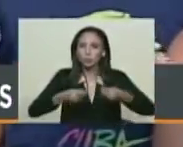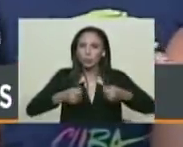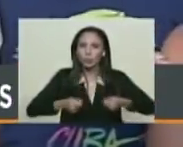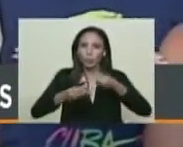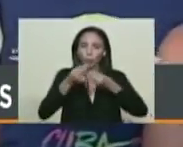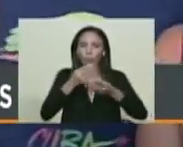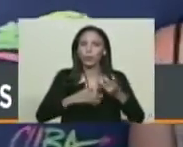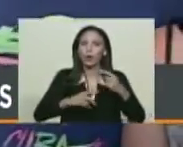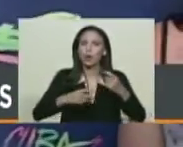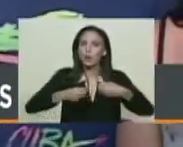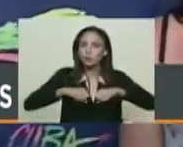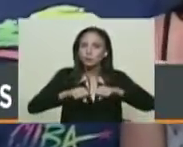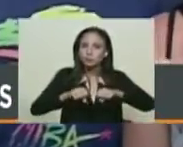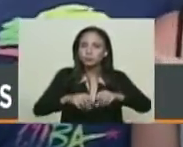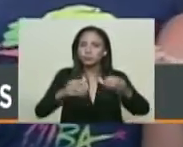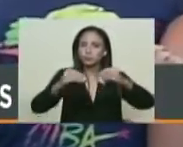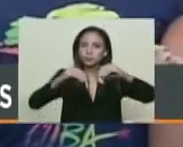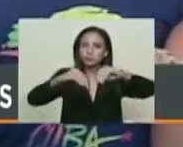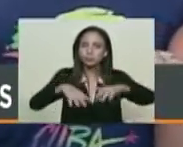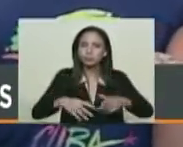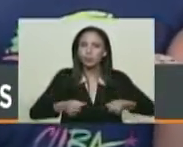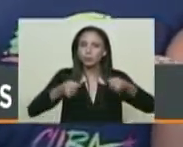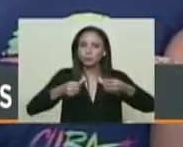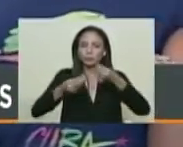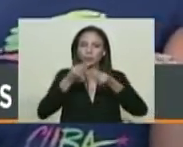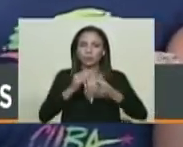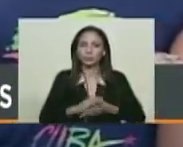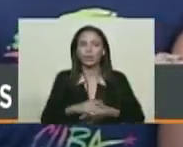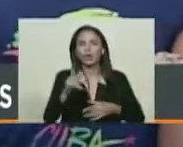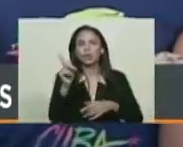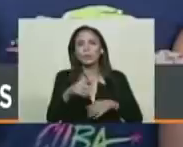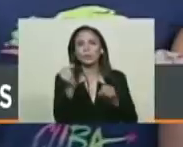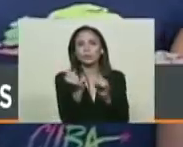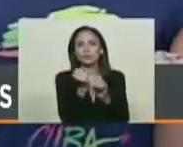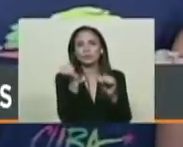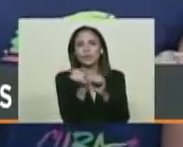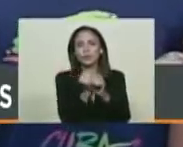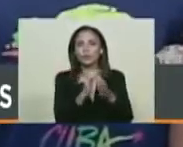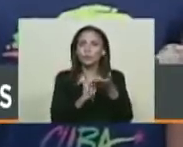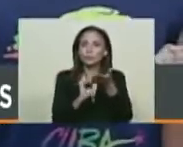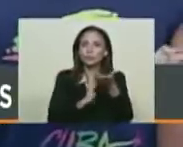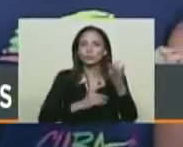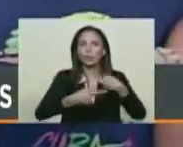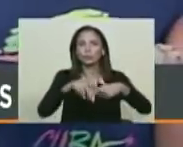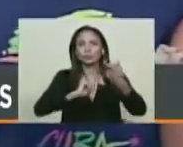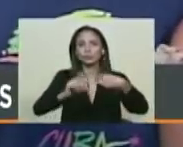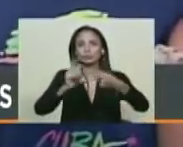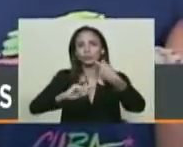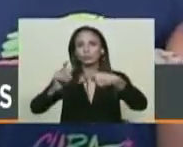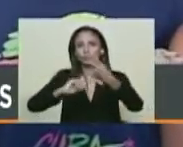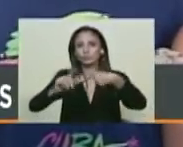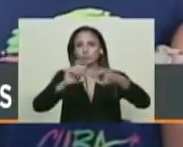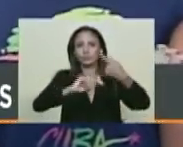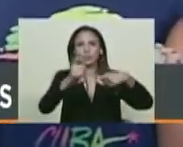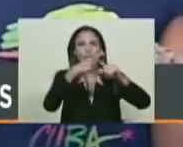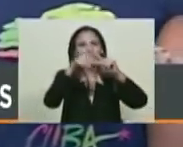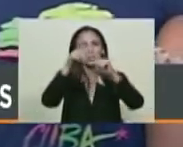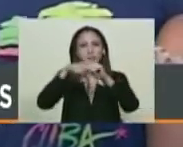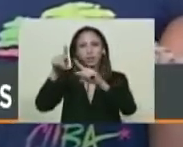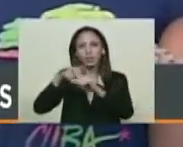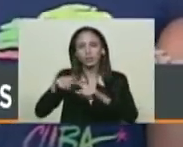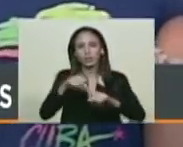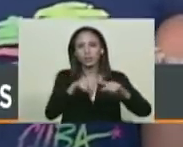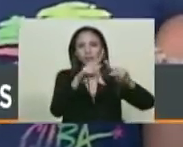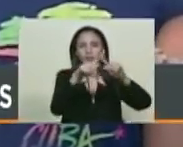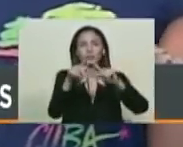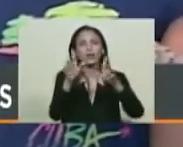el mercado nacional, e incluso estuvimos trabajando las primeras líneas de exportación para los insumos